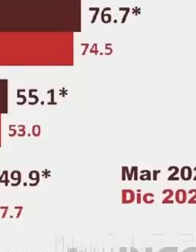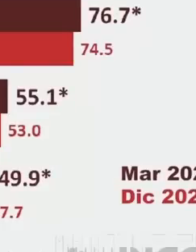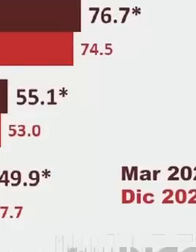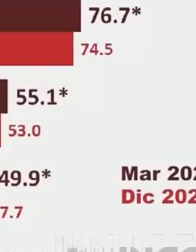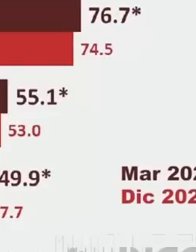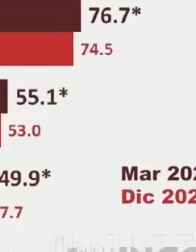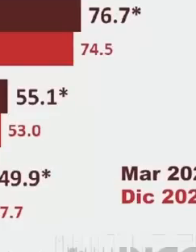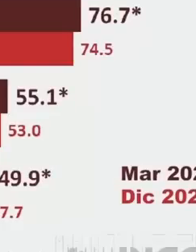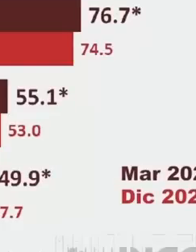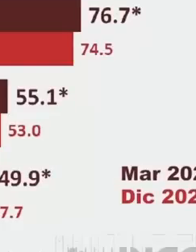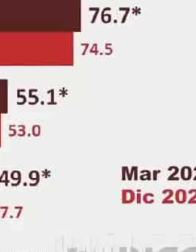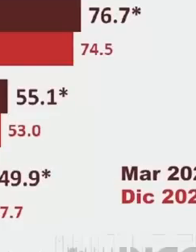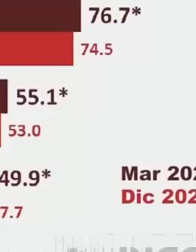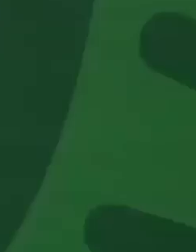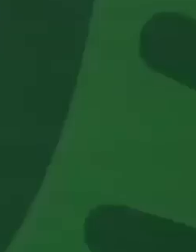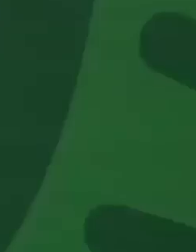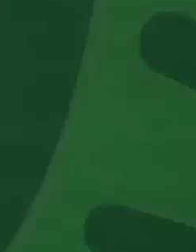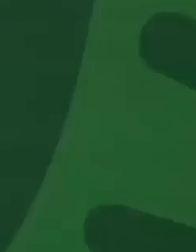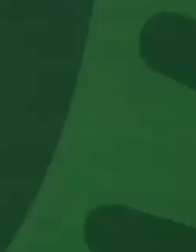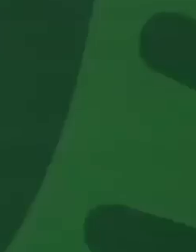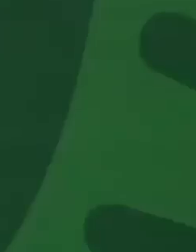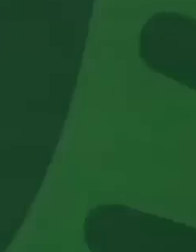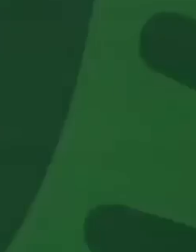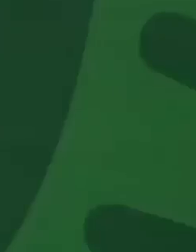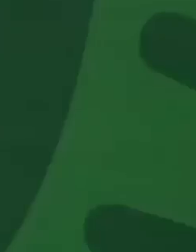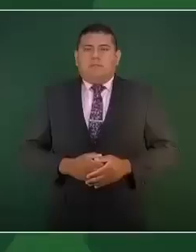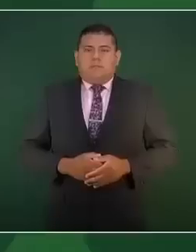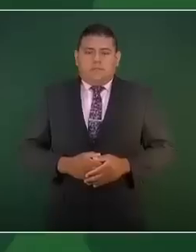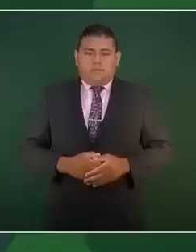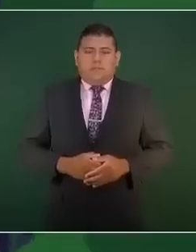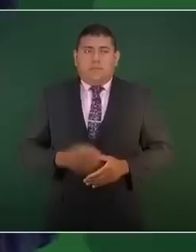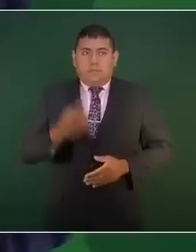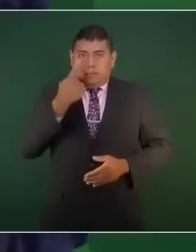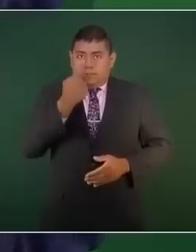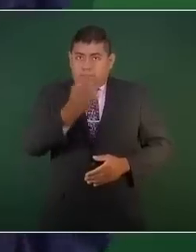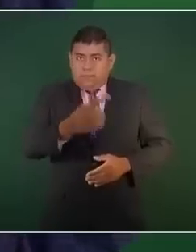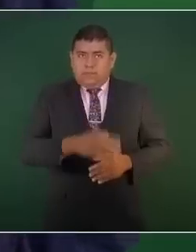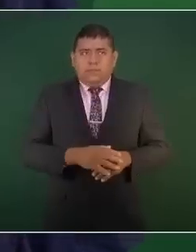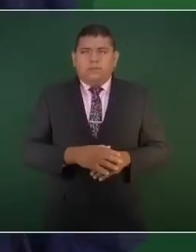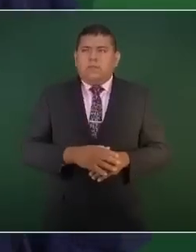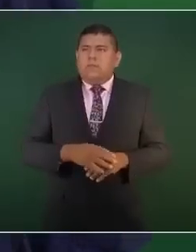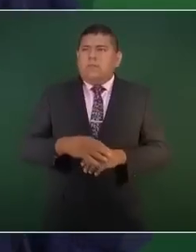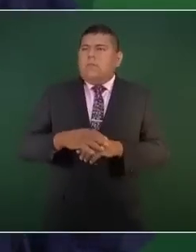no solo de las élites. Es que así nos tenían